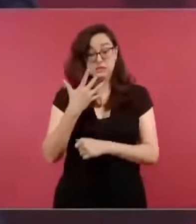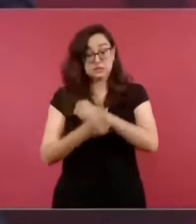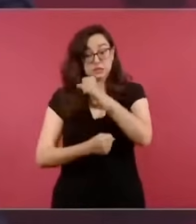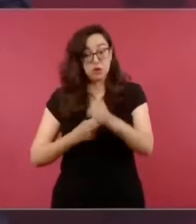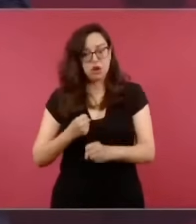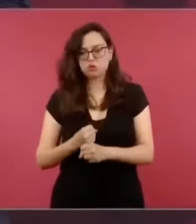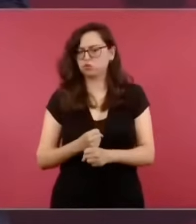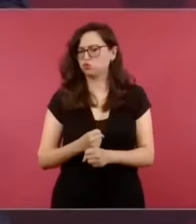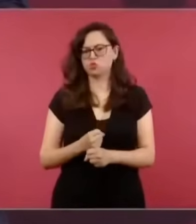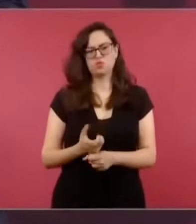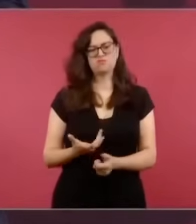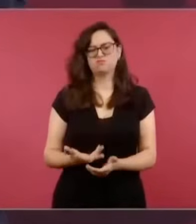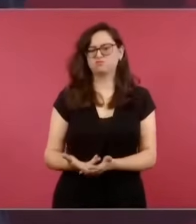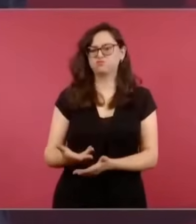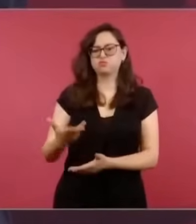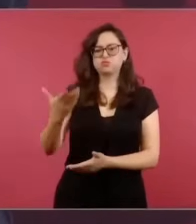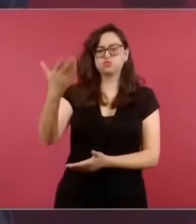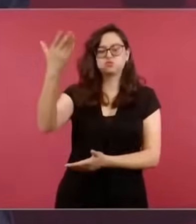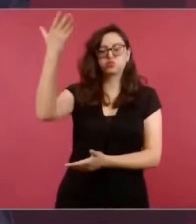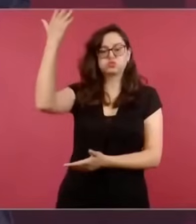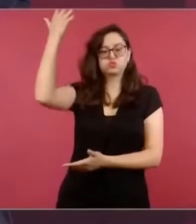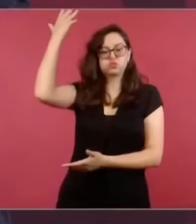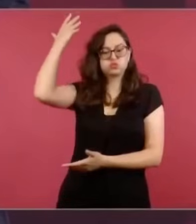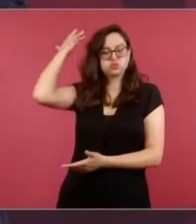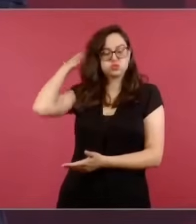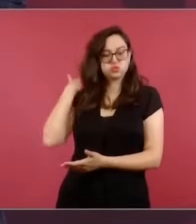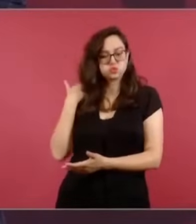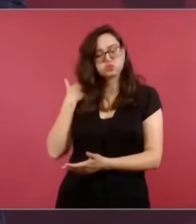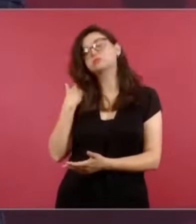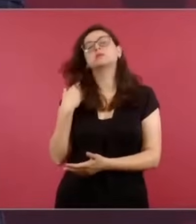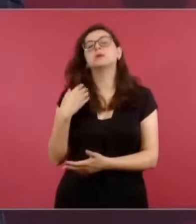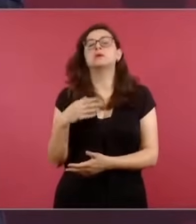Suprema Corte. Un ministro,